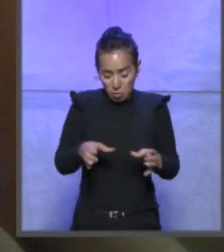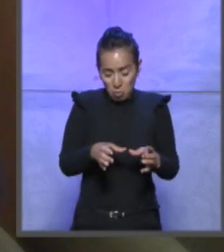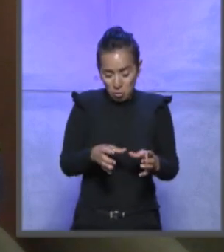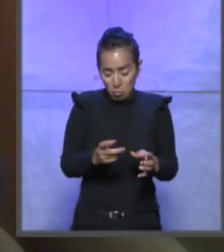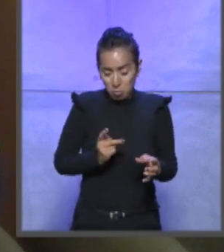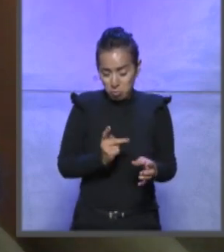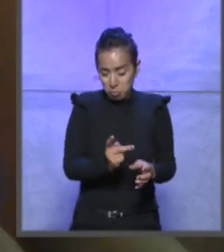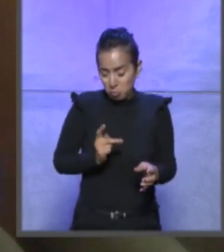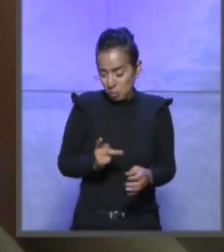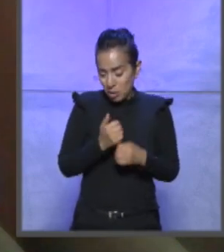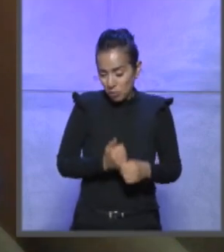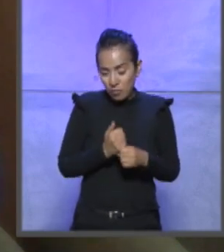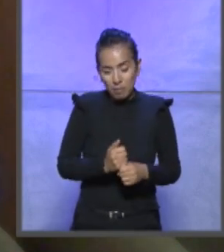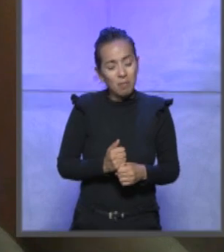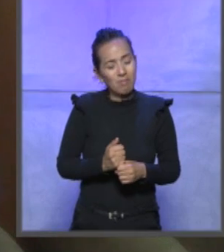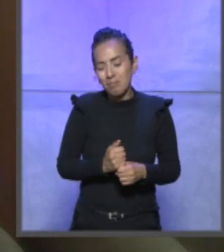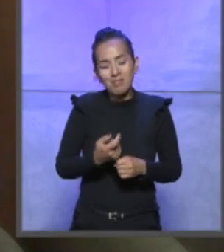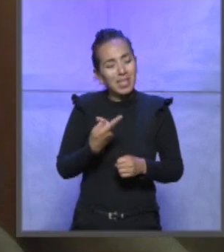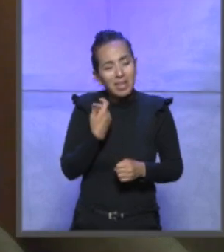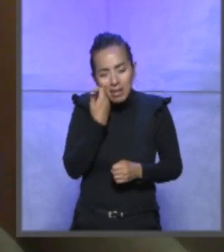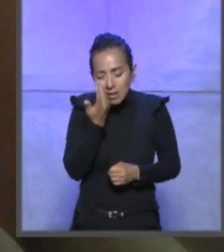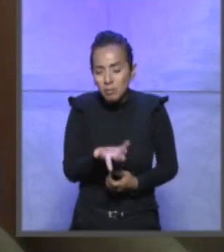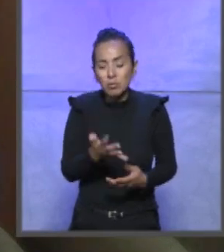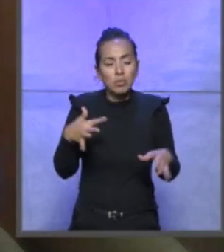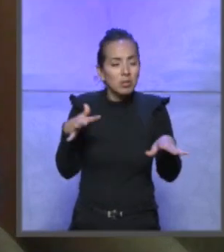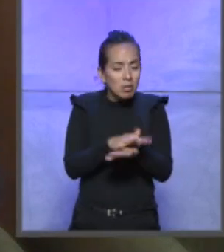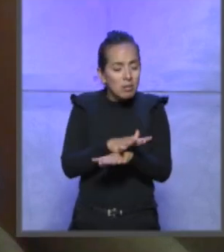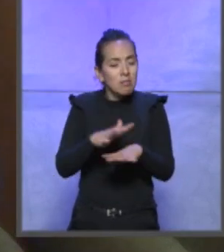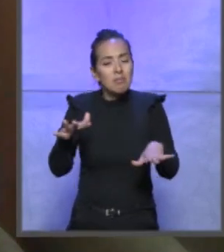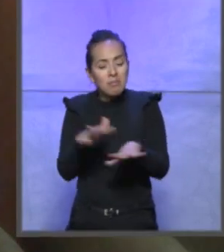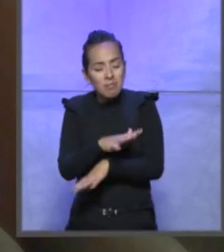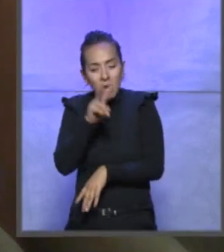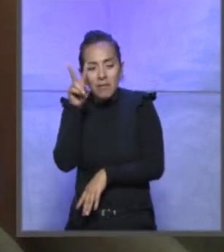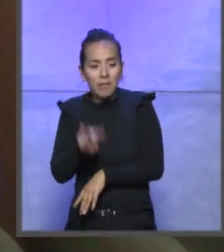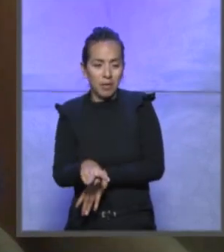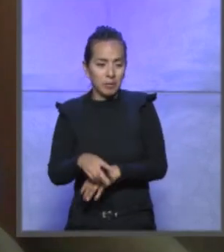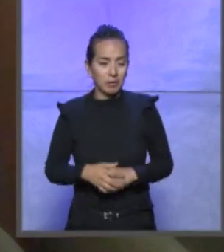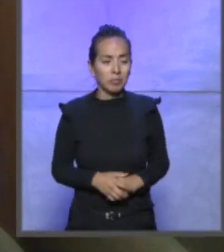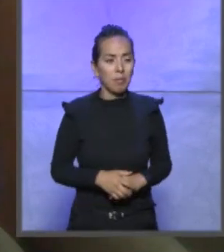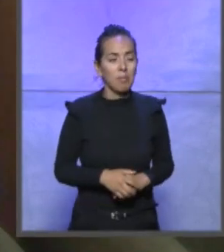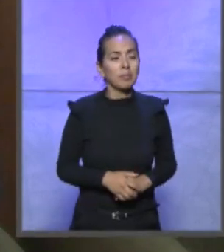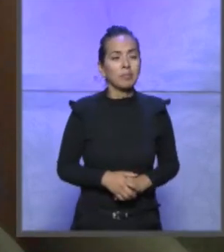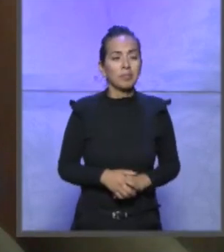con ellos, sino que muchas veces queremos un cambio real, un cambio de verdad.